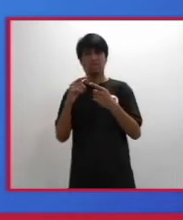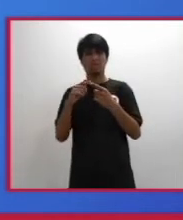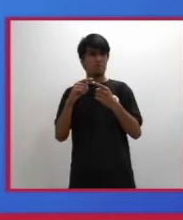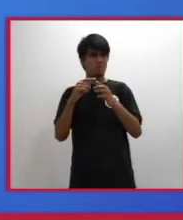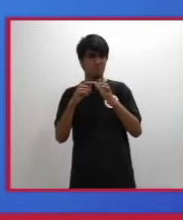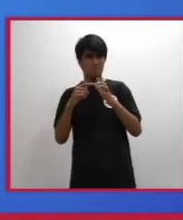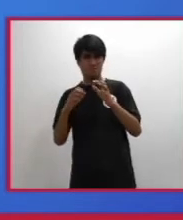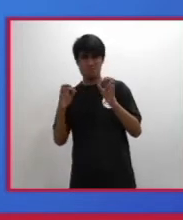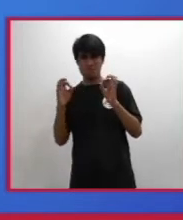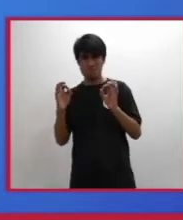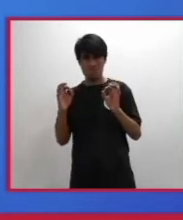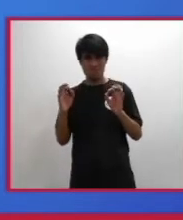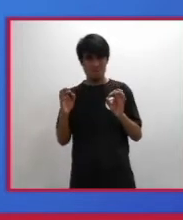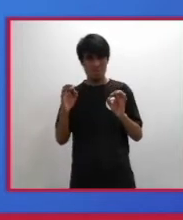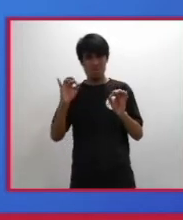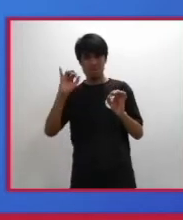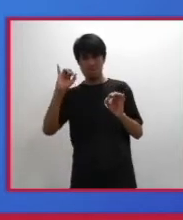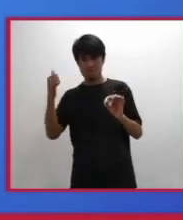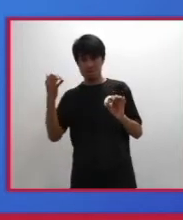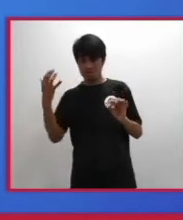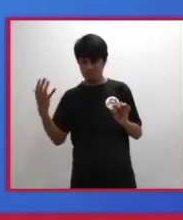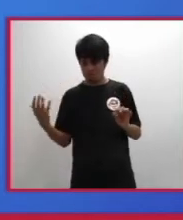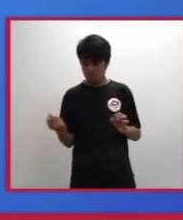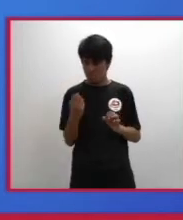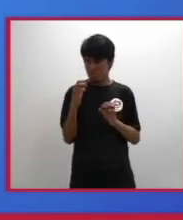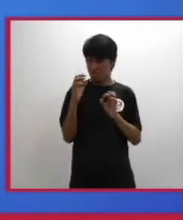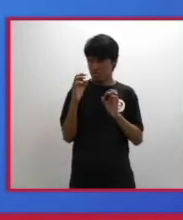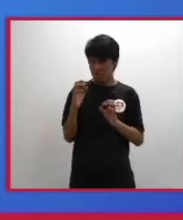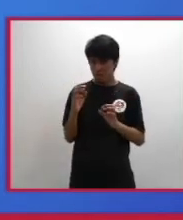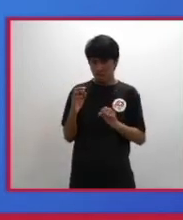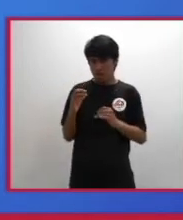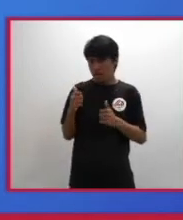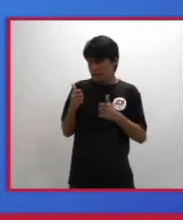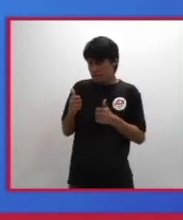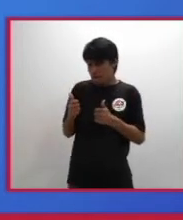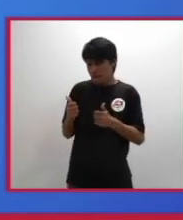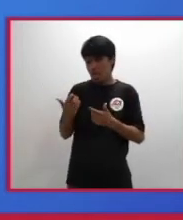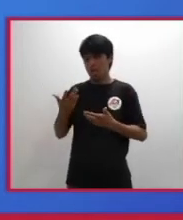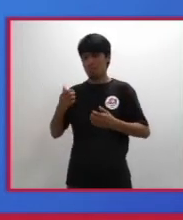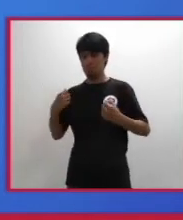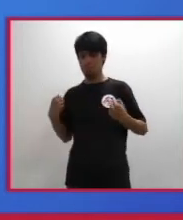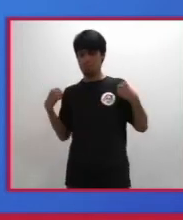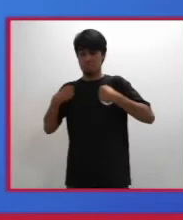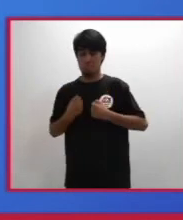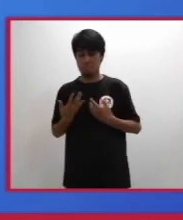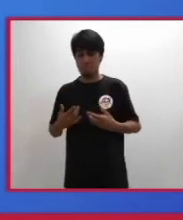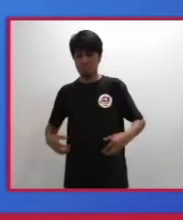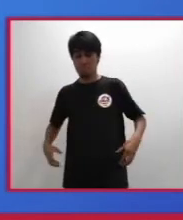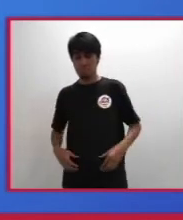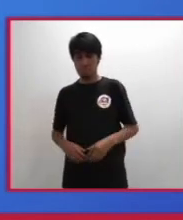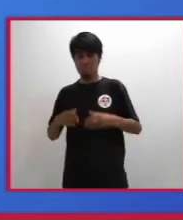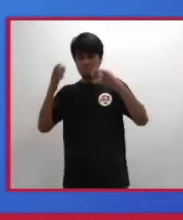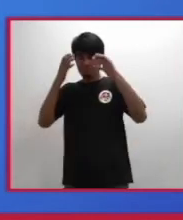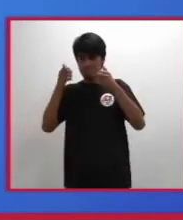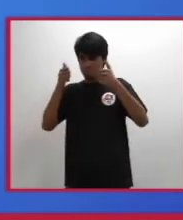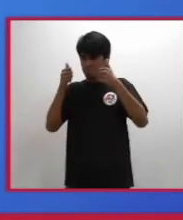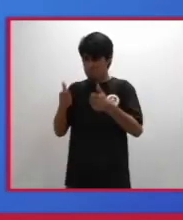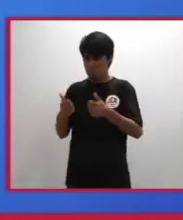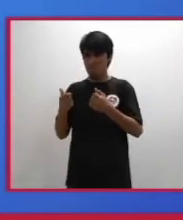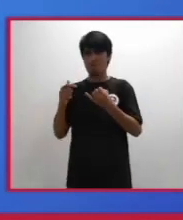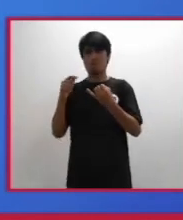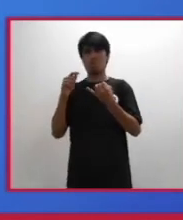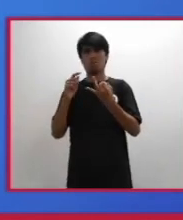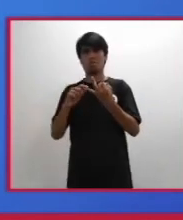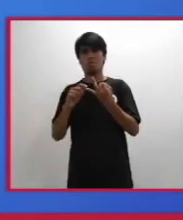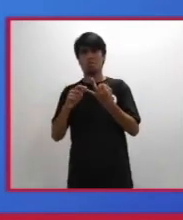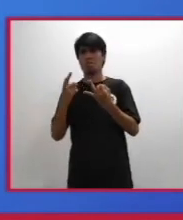qué situación se dio. ¿Se utilizó el equipo adecuado? Por ejemplo, ¿se podía haber